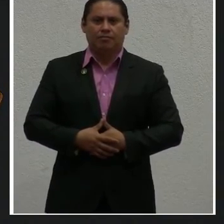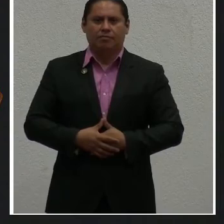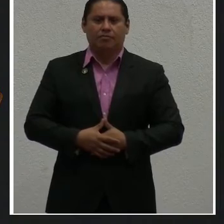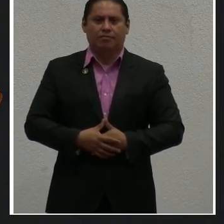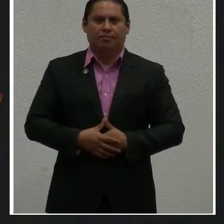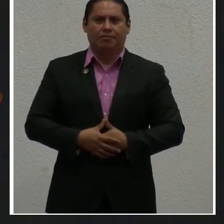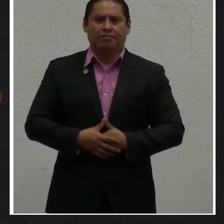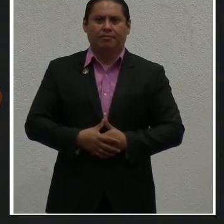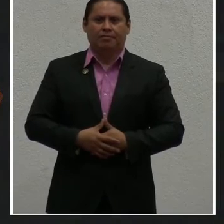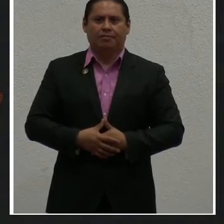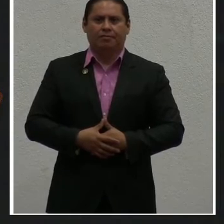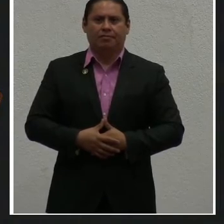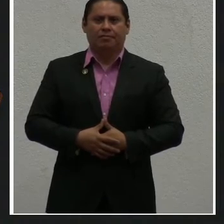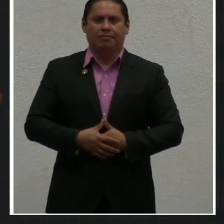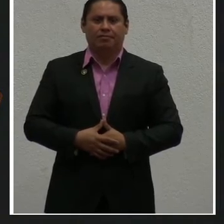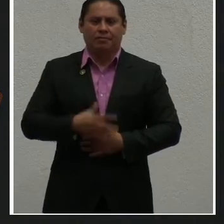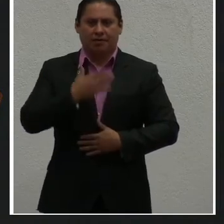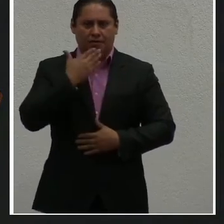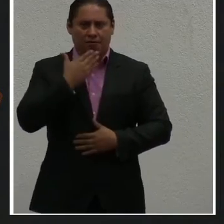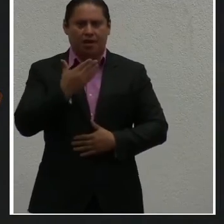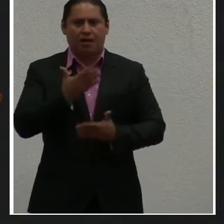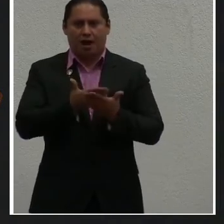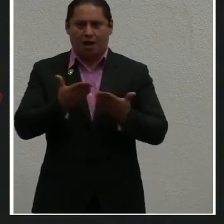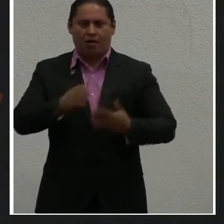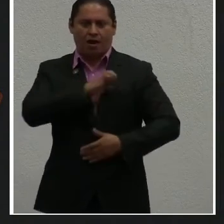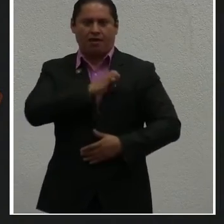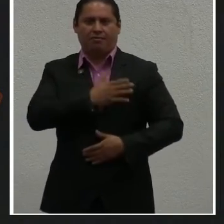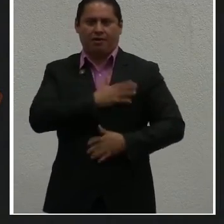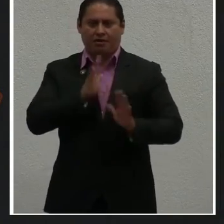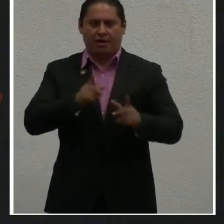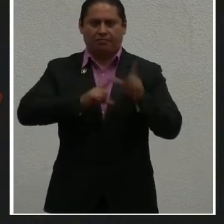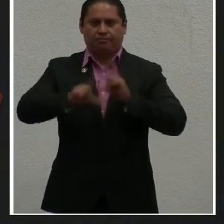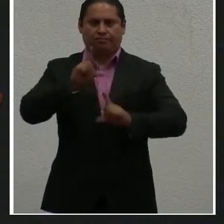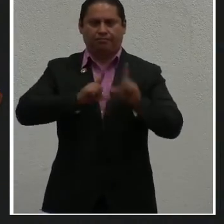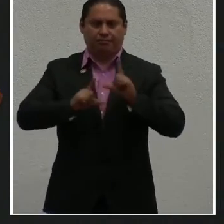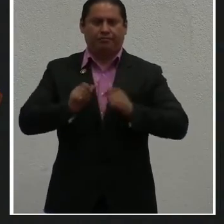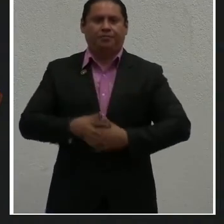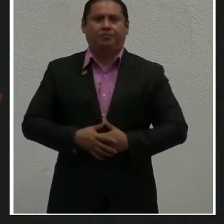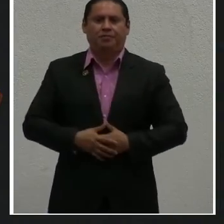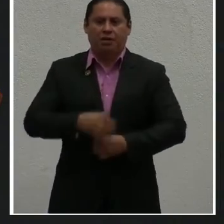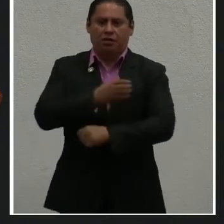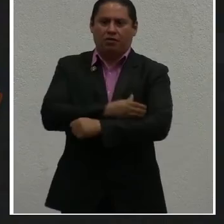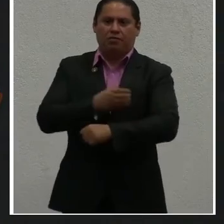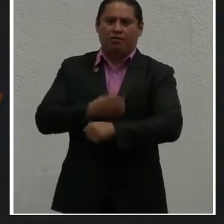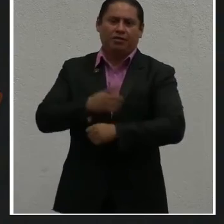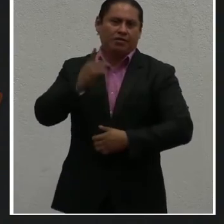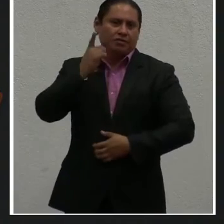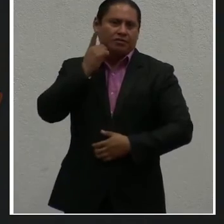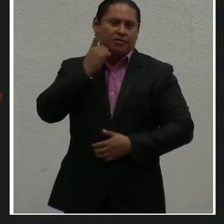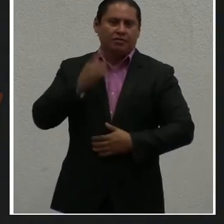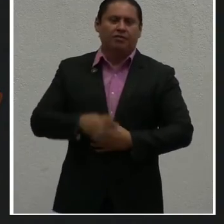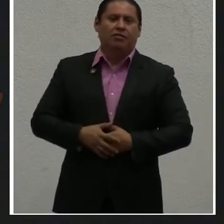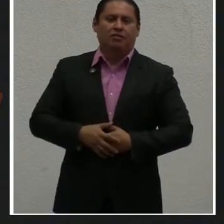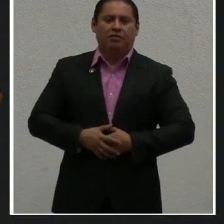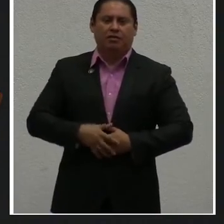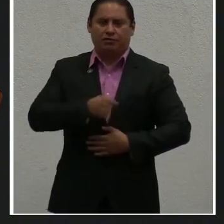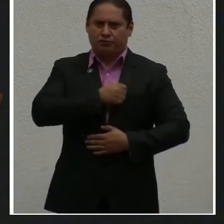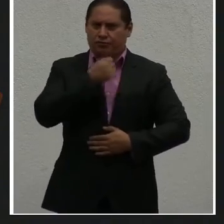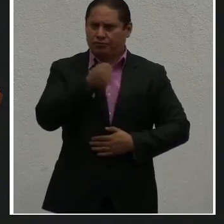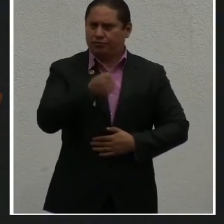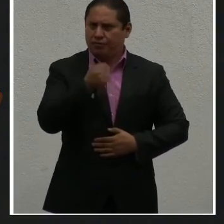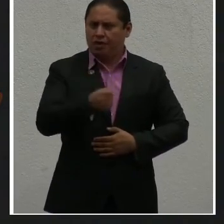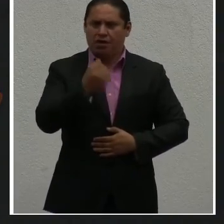tehlumaltike. Pues bien, con su venia presidenta y a todos, compañeras y compañeros, como siempre, saludándolos en mi